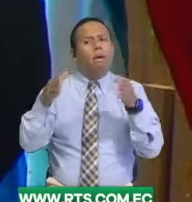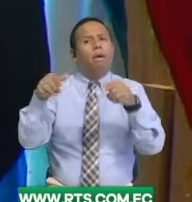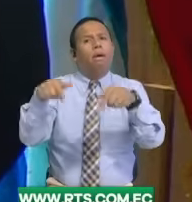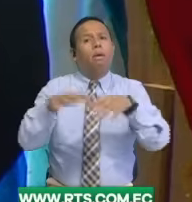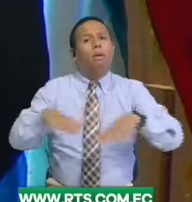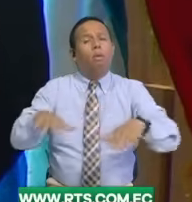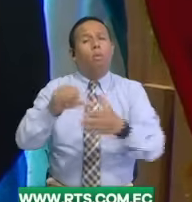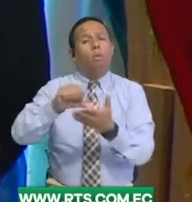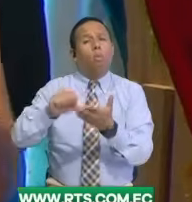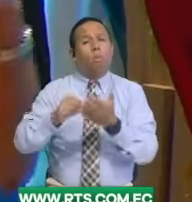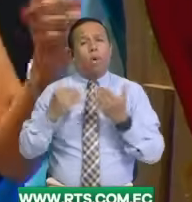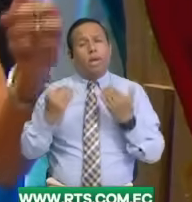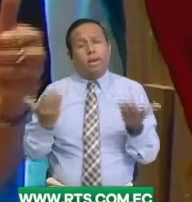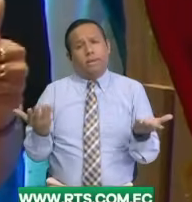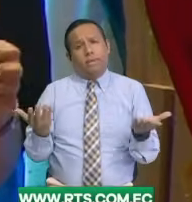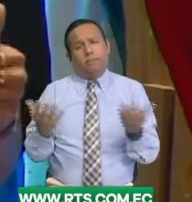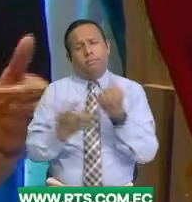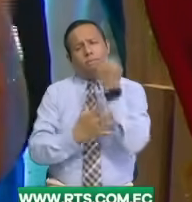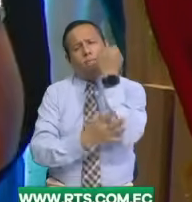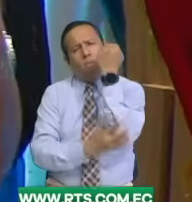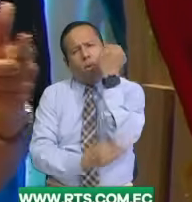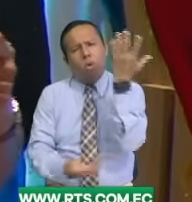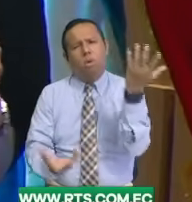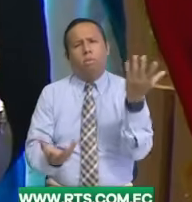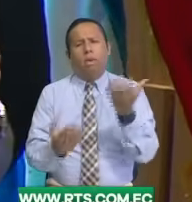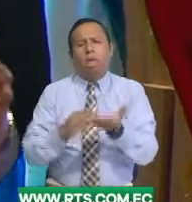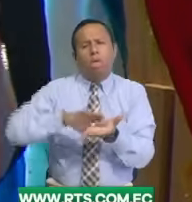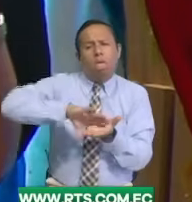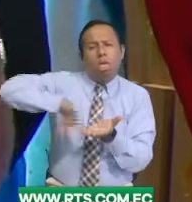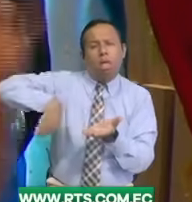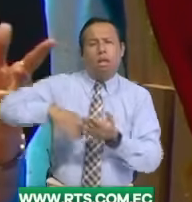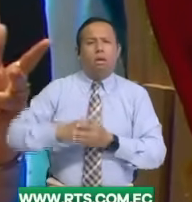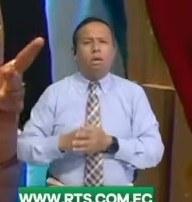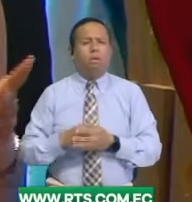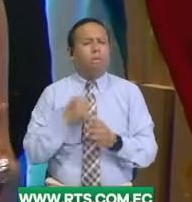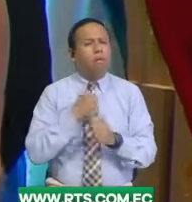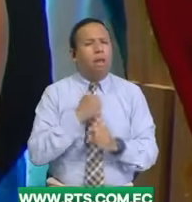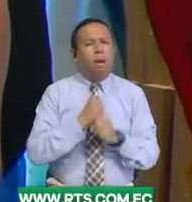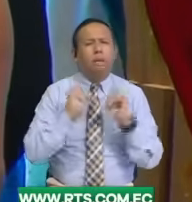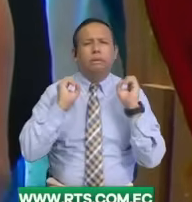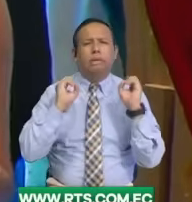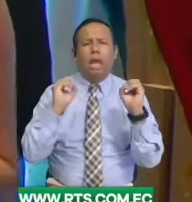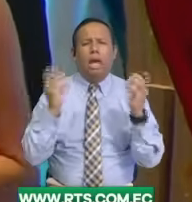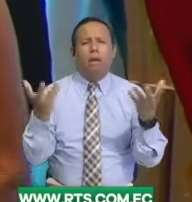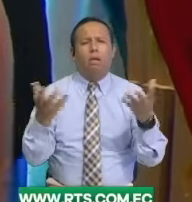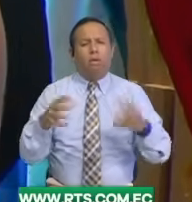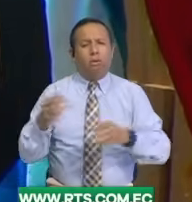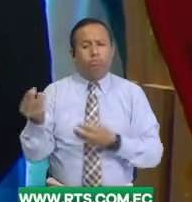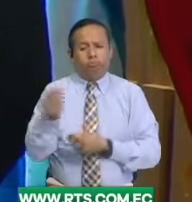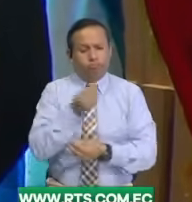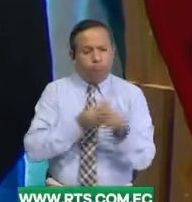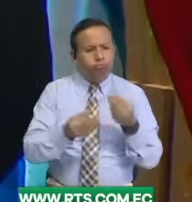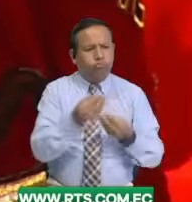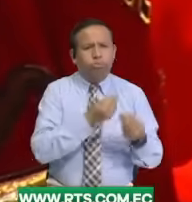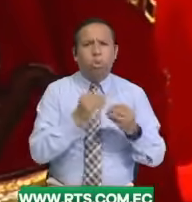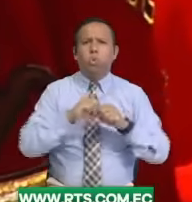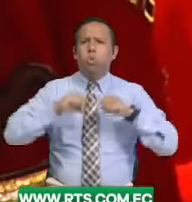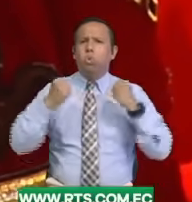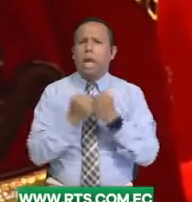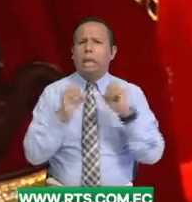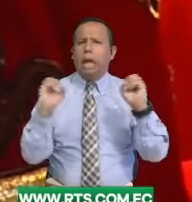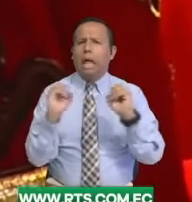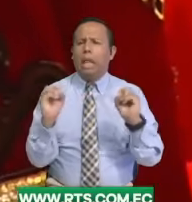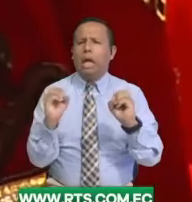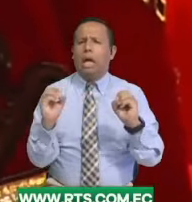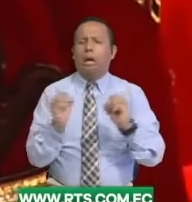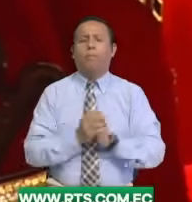en Guayaquil. Pobreza, exclusión, desempleo, desinversión en las áreas sociales. Luego,